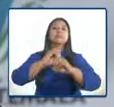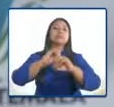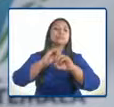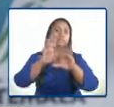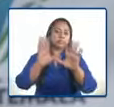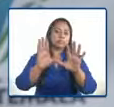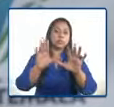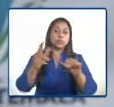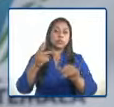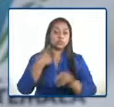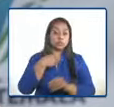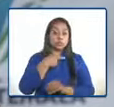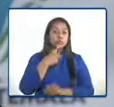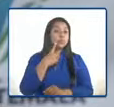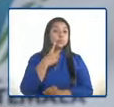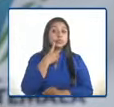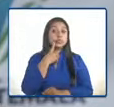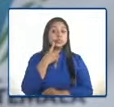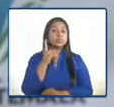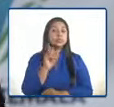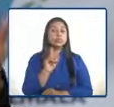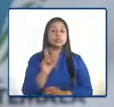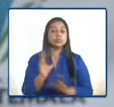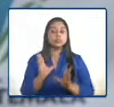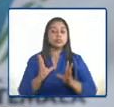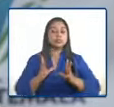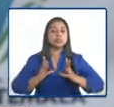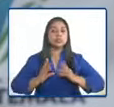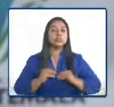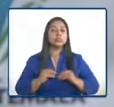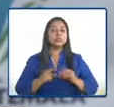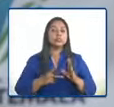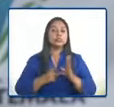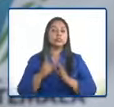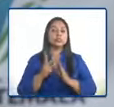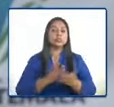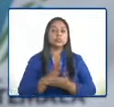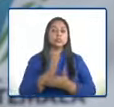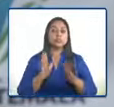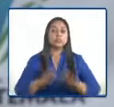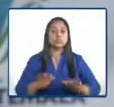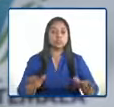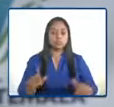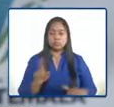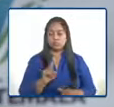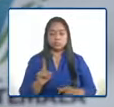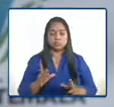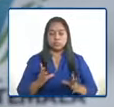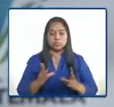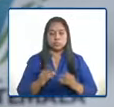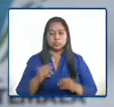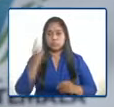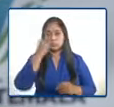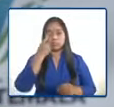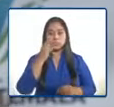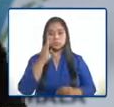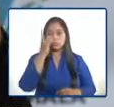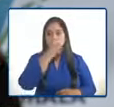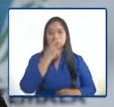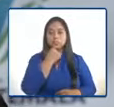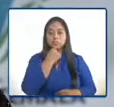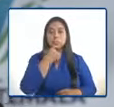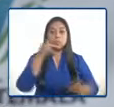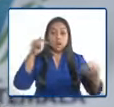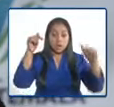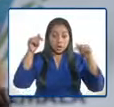como autoridades no vamos a permitir que se sigan violando los derechos de los niños, niñas y adolescentes de la Secretaría de Bienestar Social.